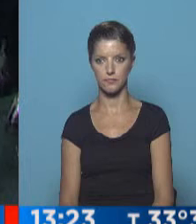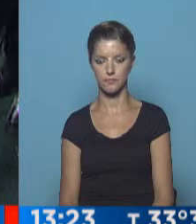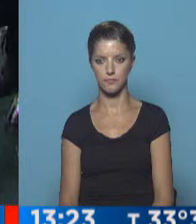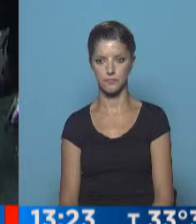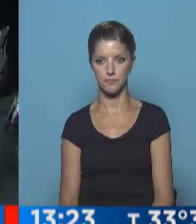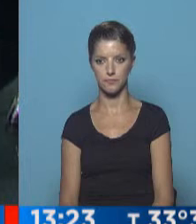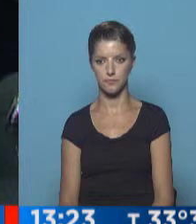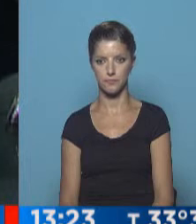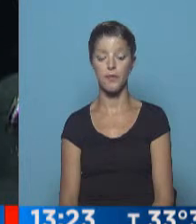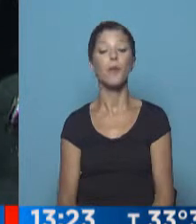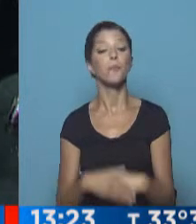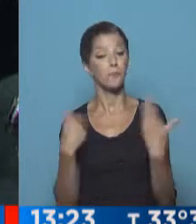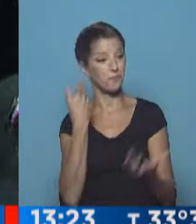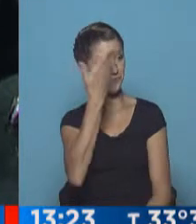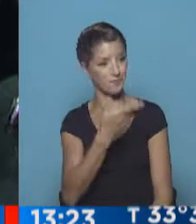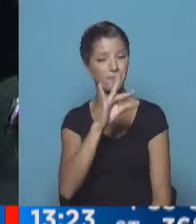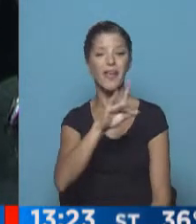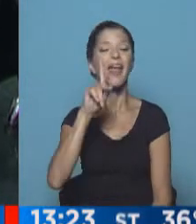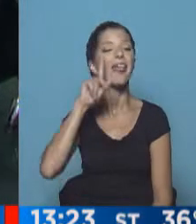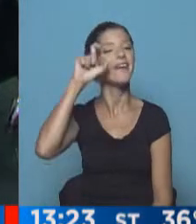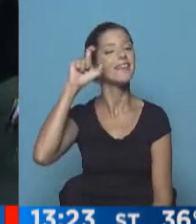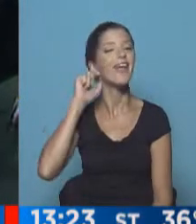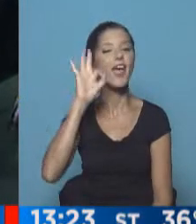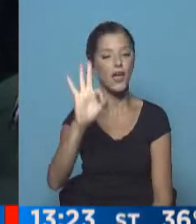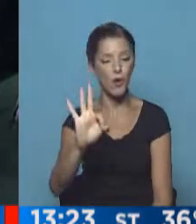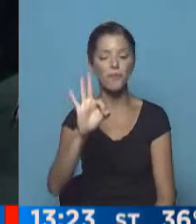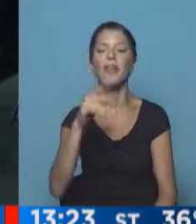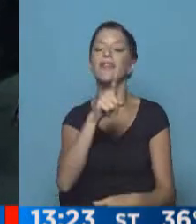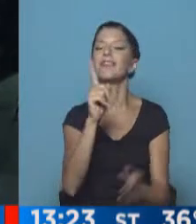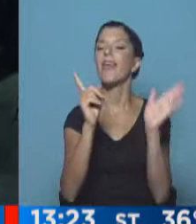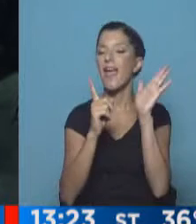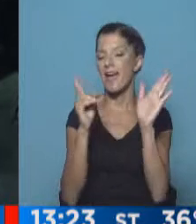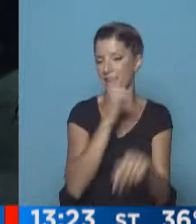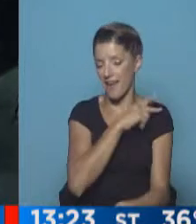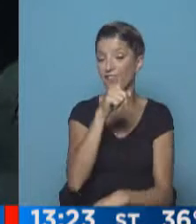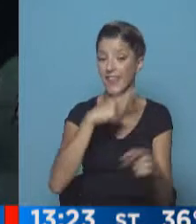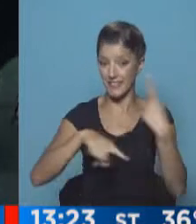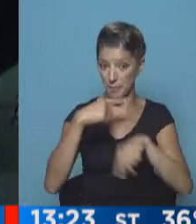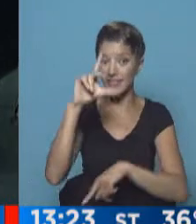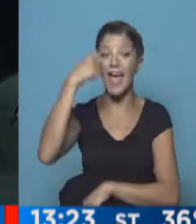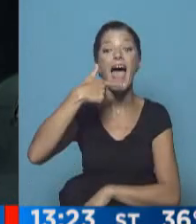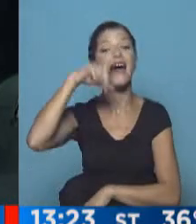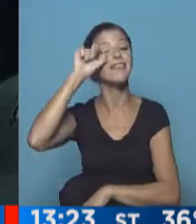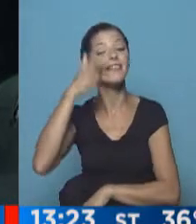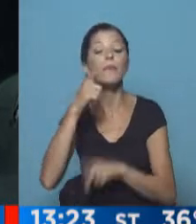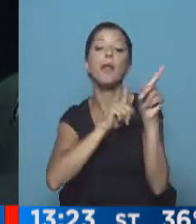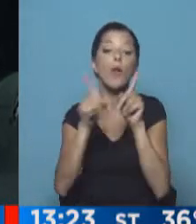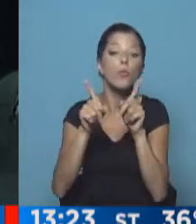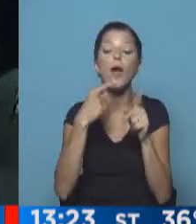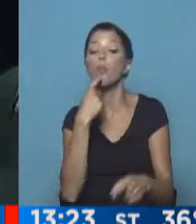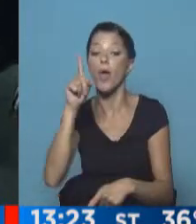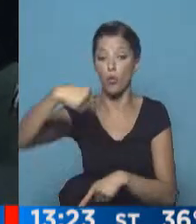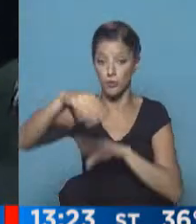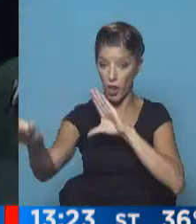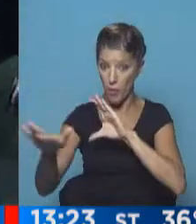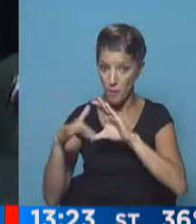bien estamos con diego de noche jefe de trámites de la anses para responder todas las consultas en las dudas que recibimos a través del mail